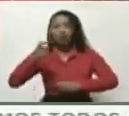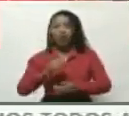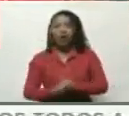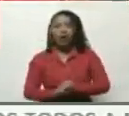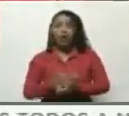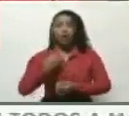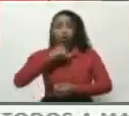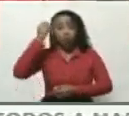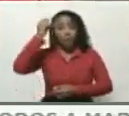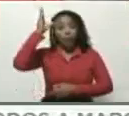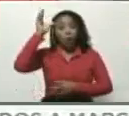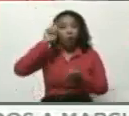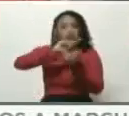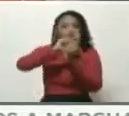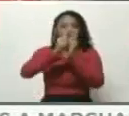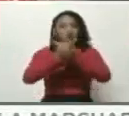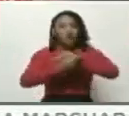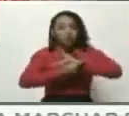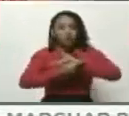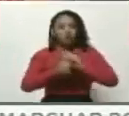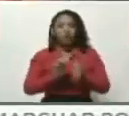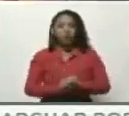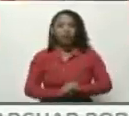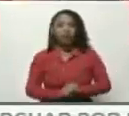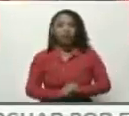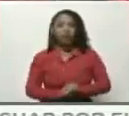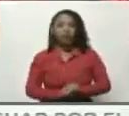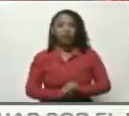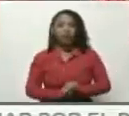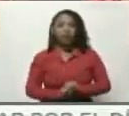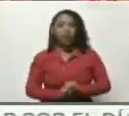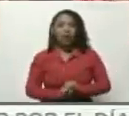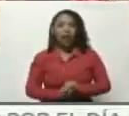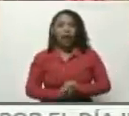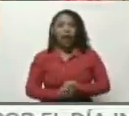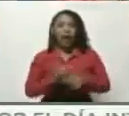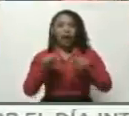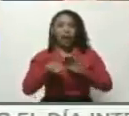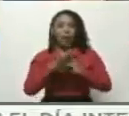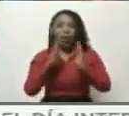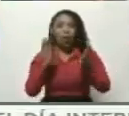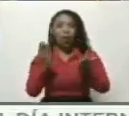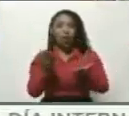somos capaces de transformar morfológicamente la geología del planeta.